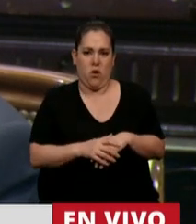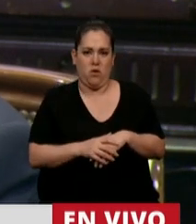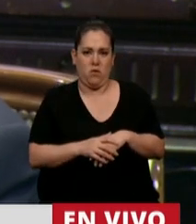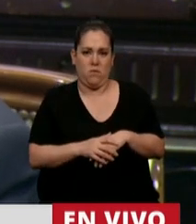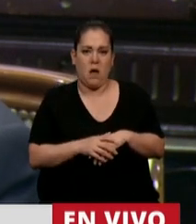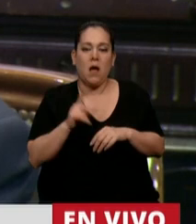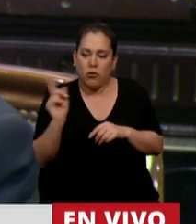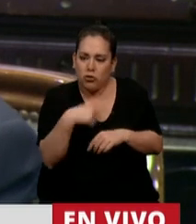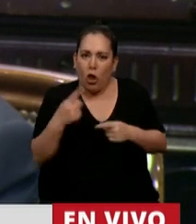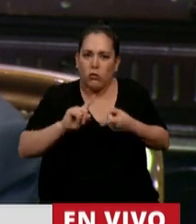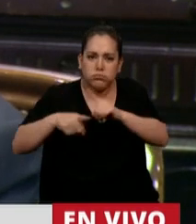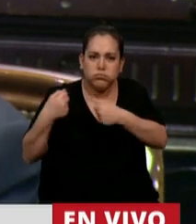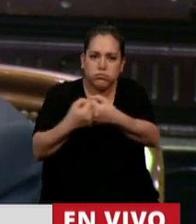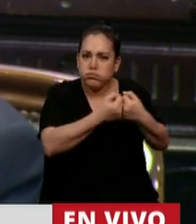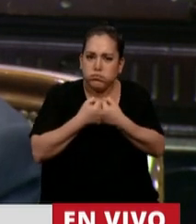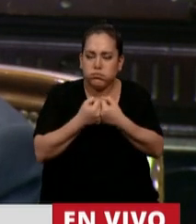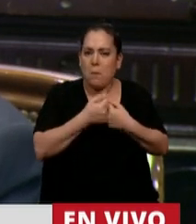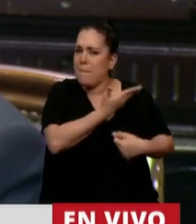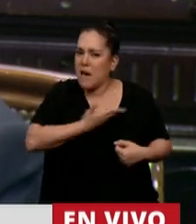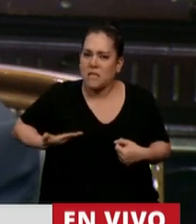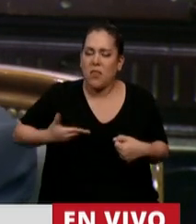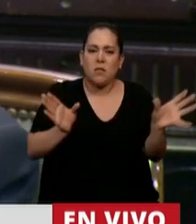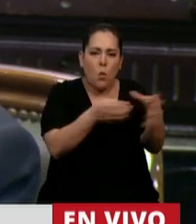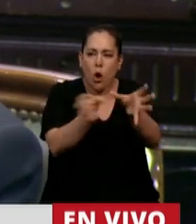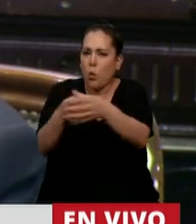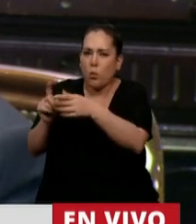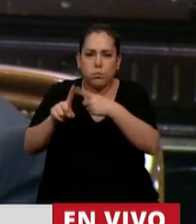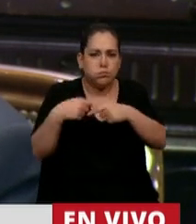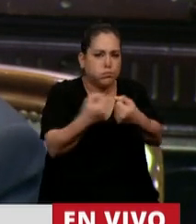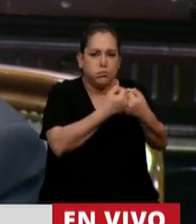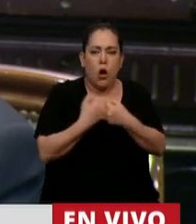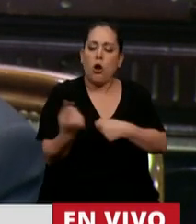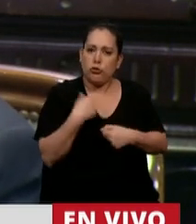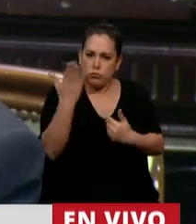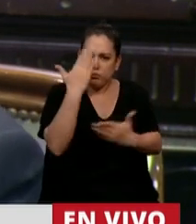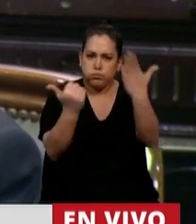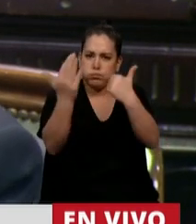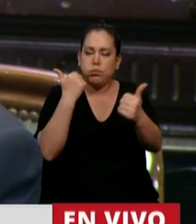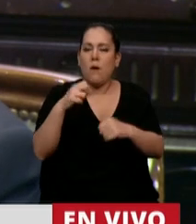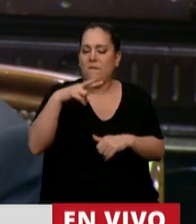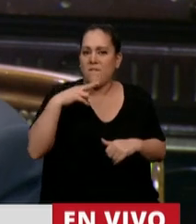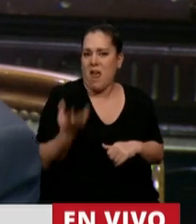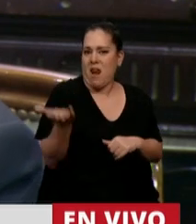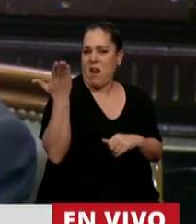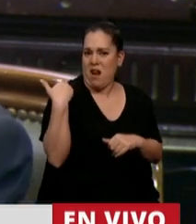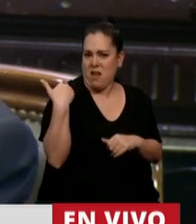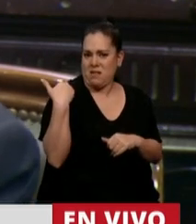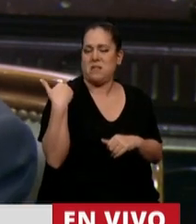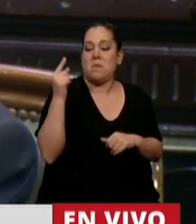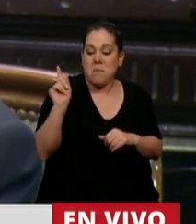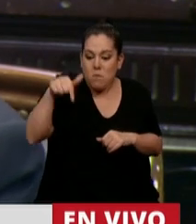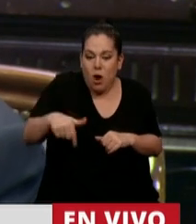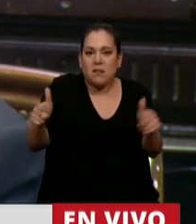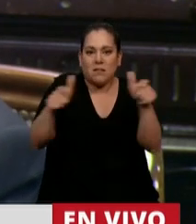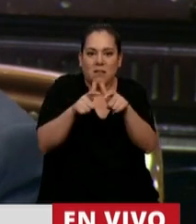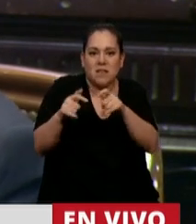unanimidad de todos los presidentes de bloque. Hemos sido citados el día viernes a esta sesión y por